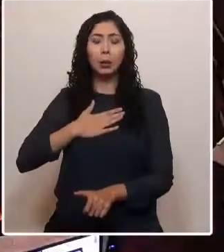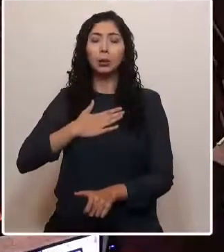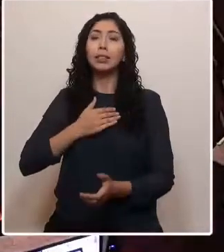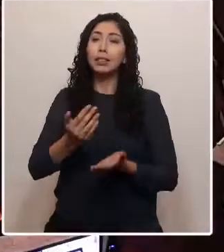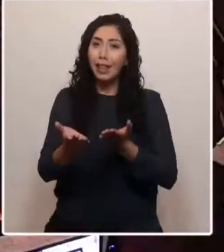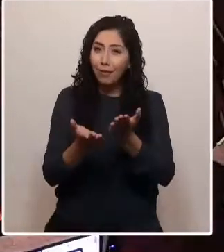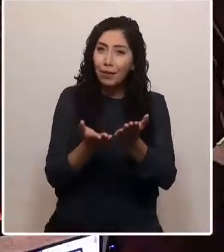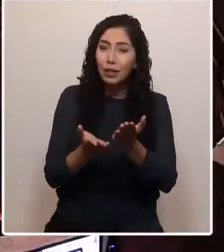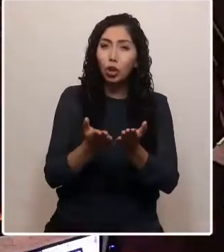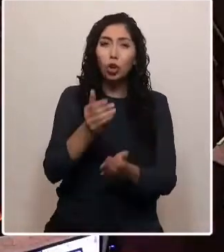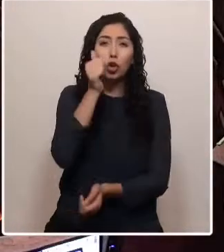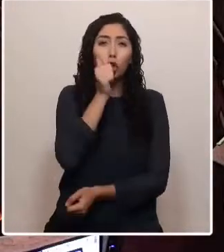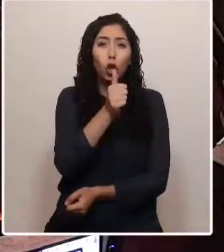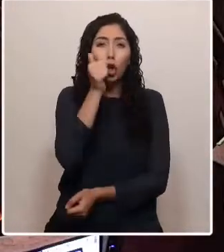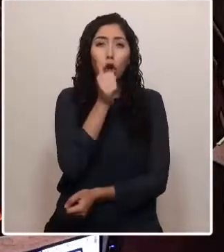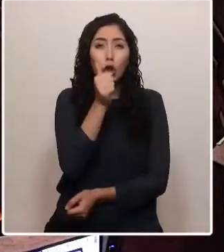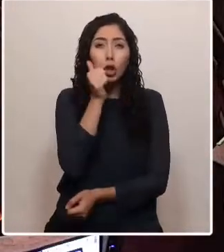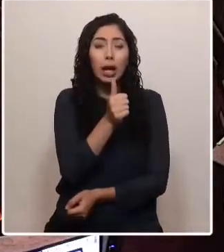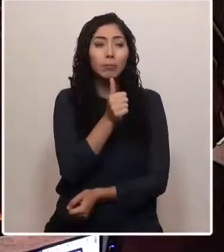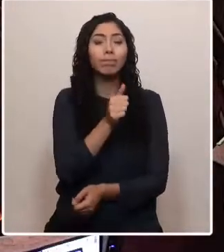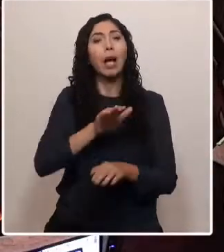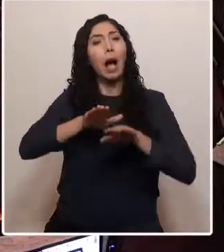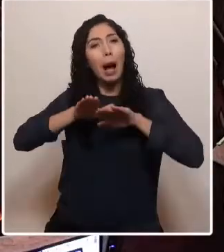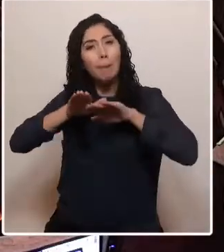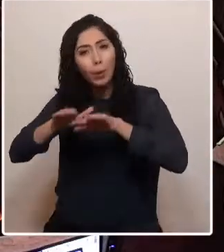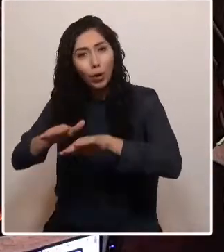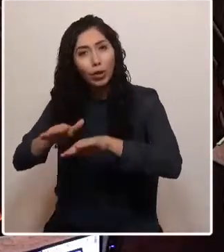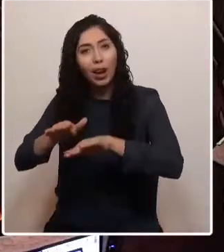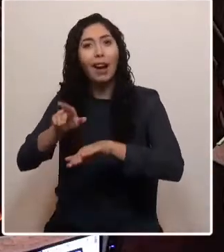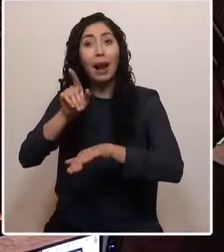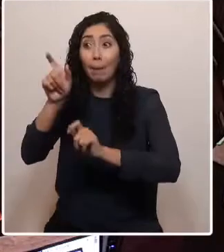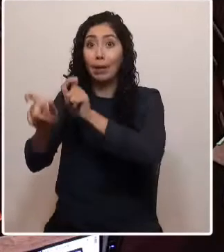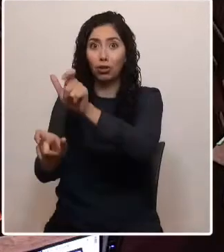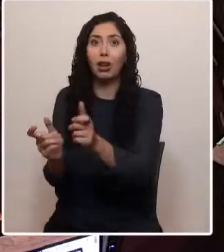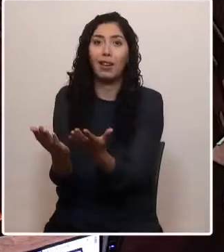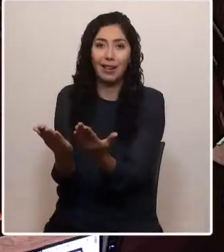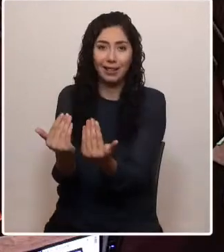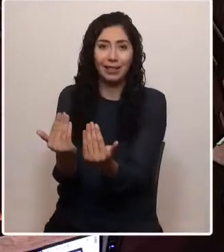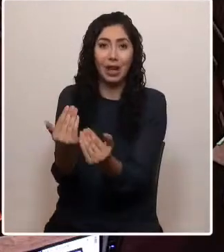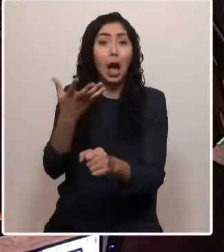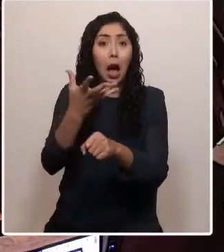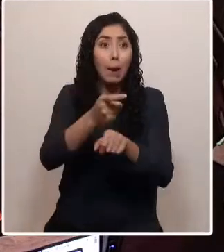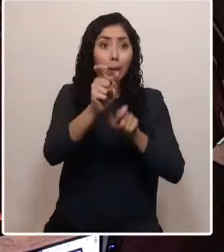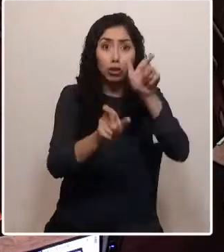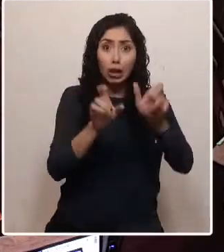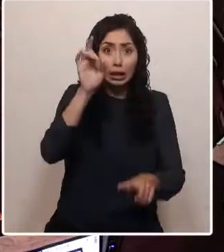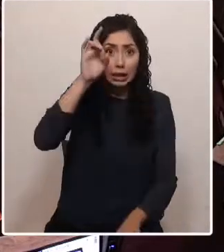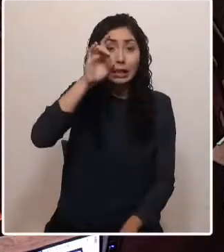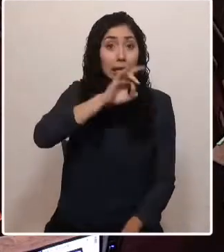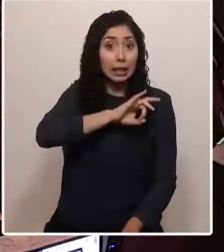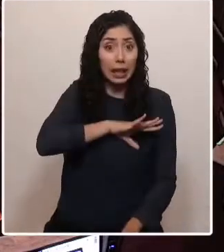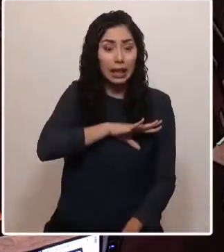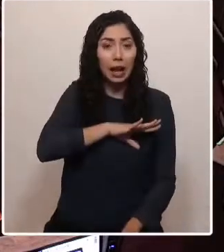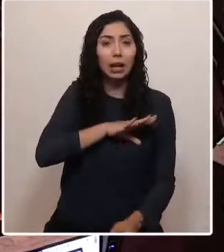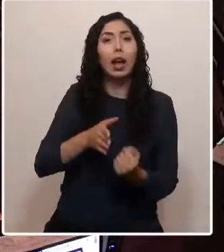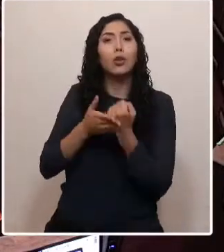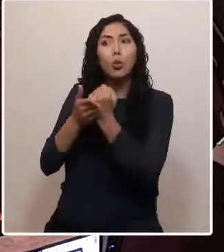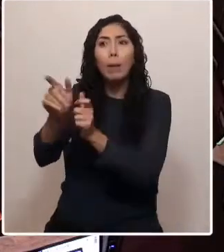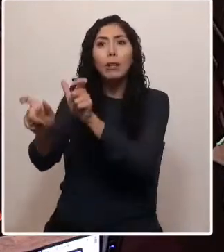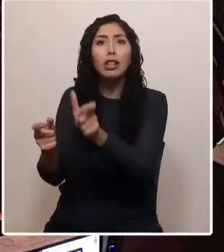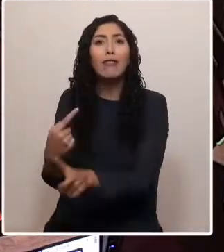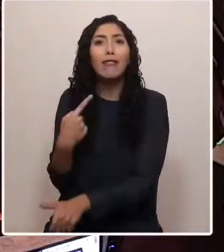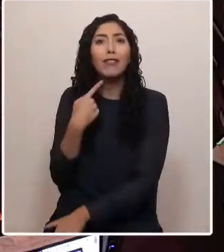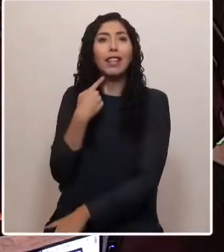día postergan a los suyos para dar apoyo y asistencia al que más lo necesita. Existen chilenos que han hecho del auxilio a las víctimas la profesión